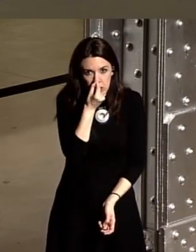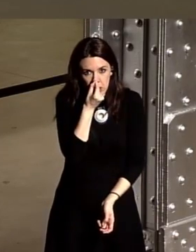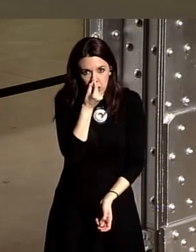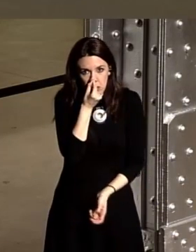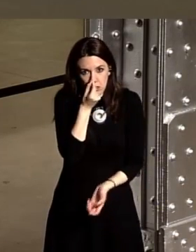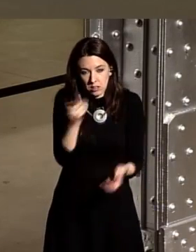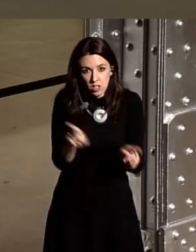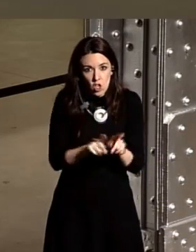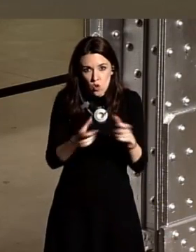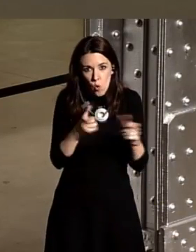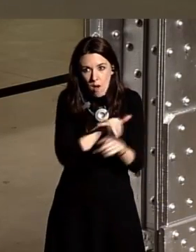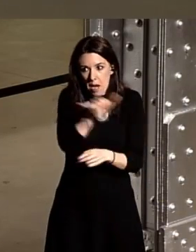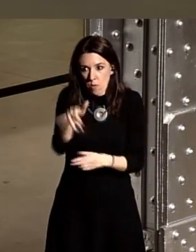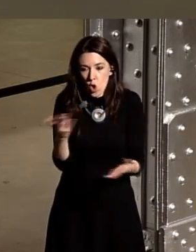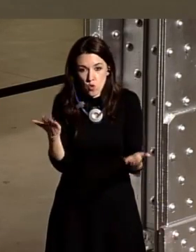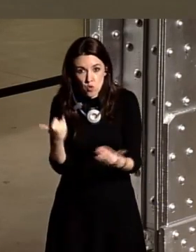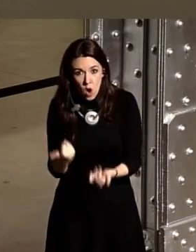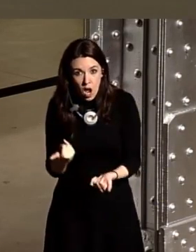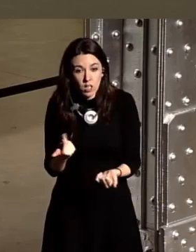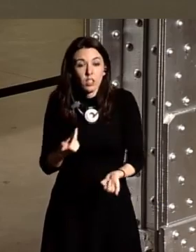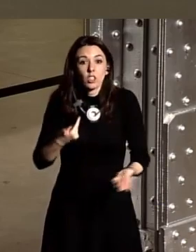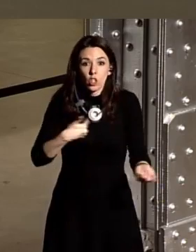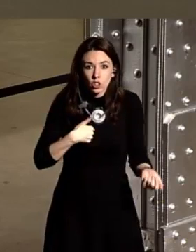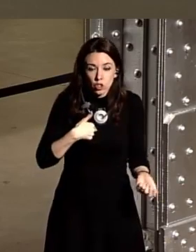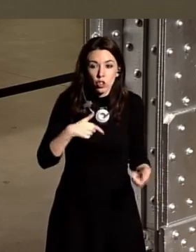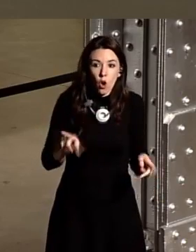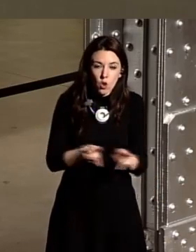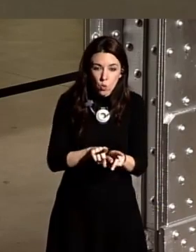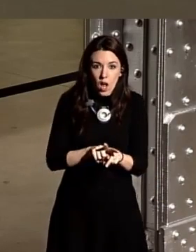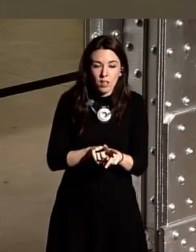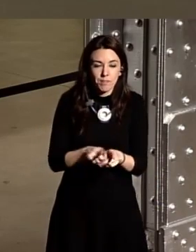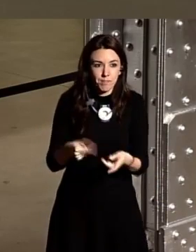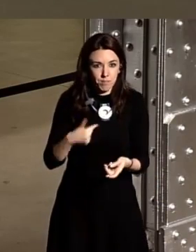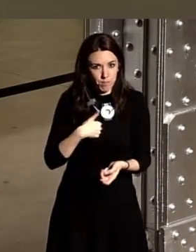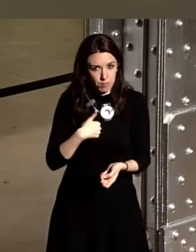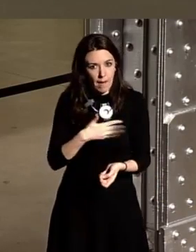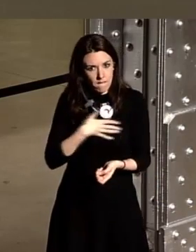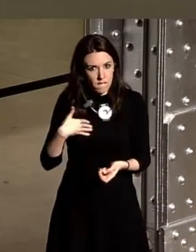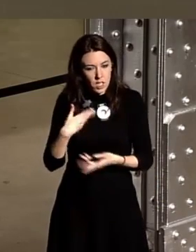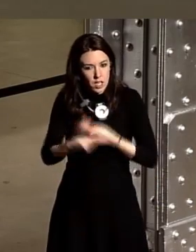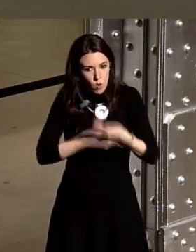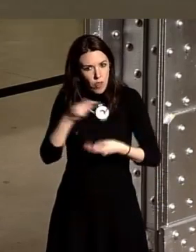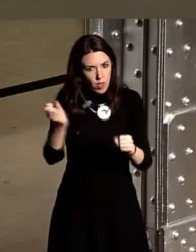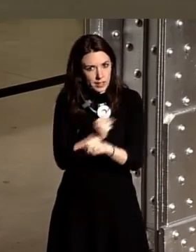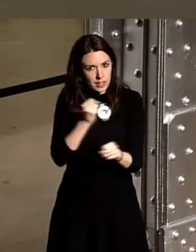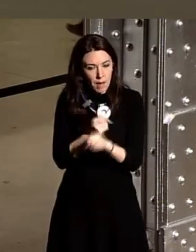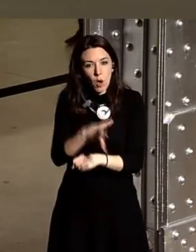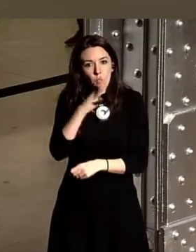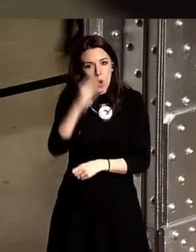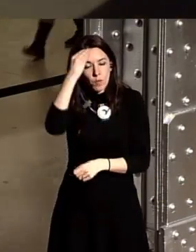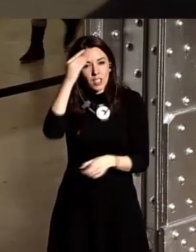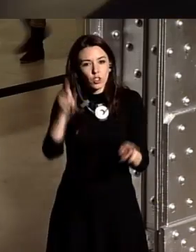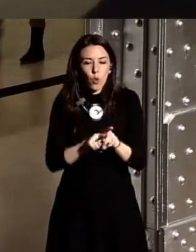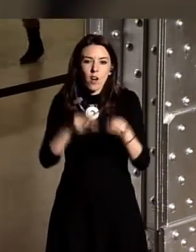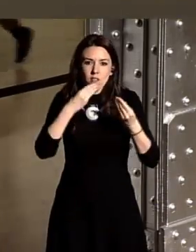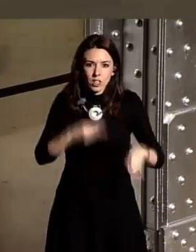da como un vuelo. Pero entonces yo, siendo yo, y quiero hacer este trabajo porque creo que la